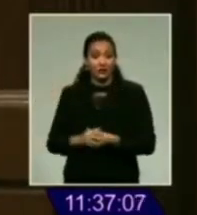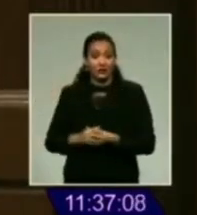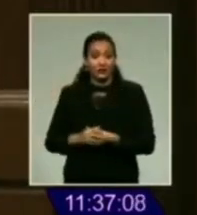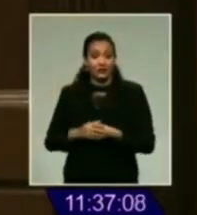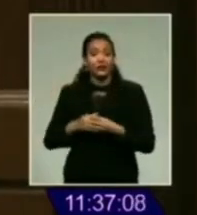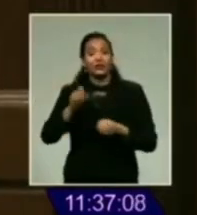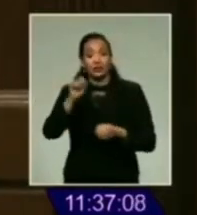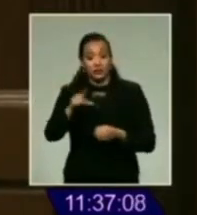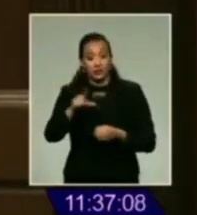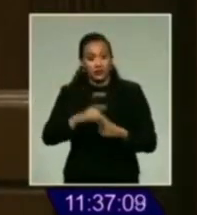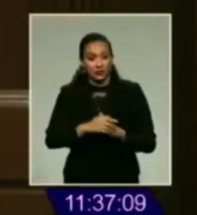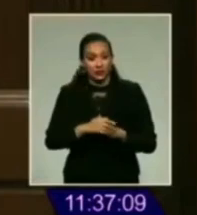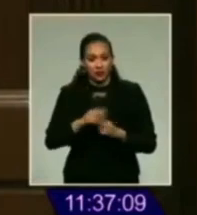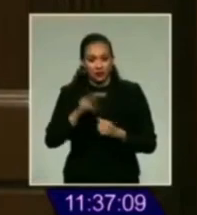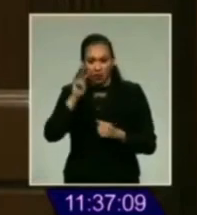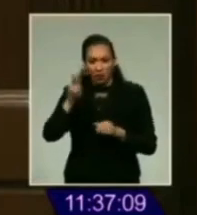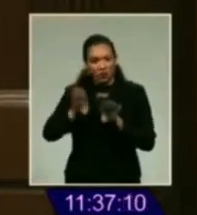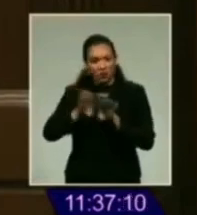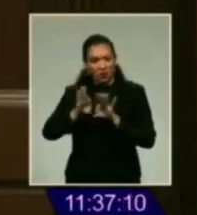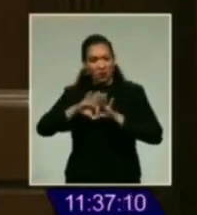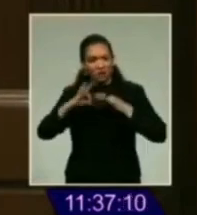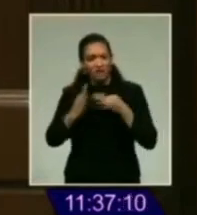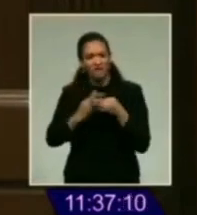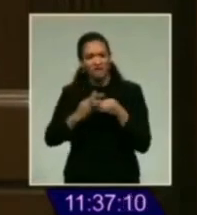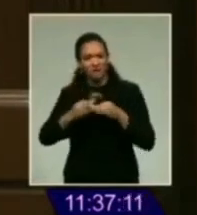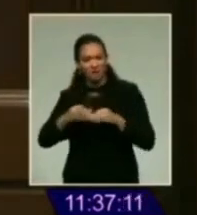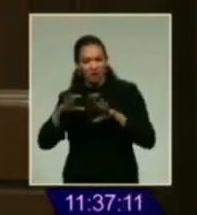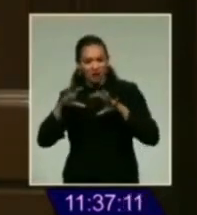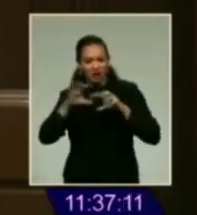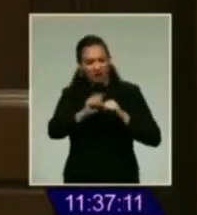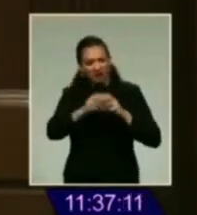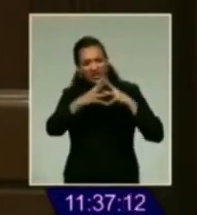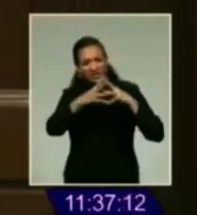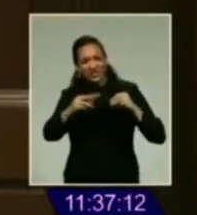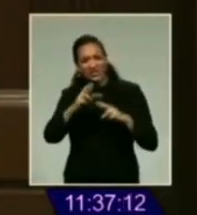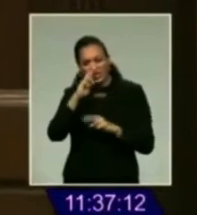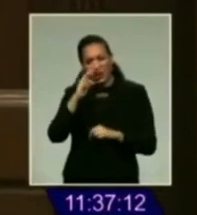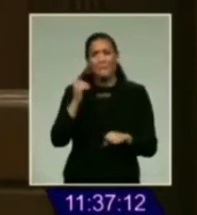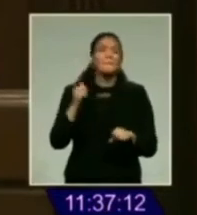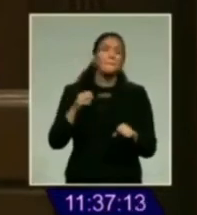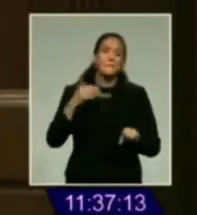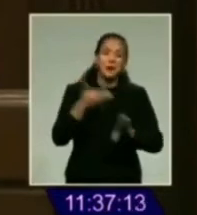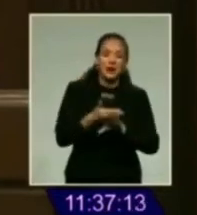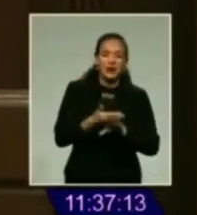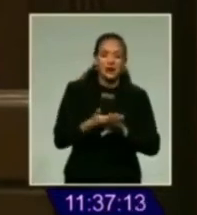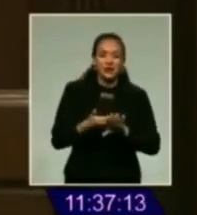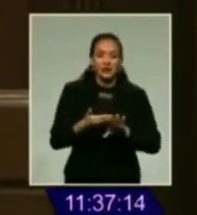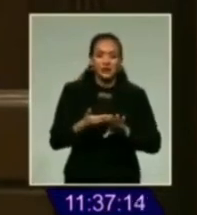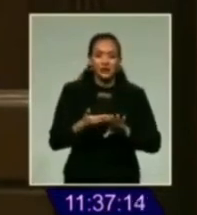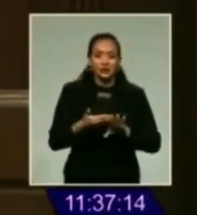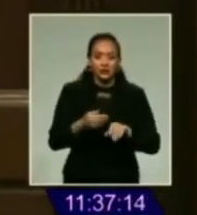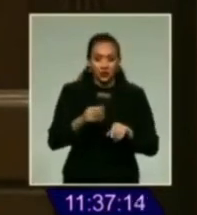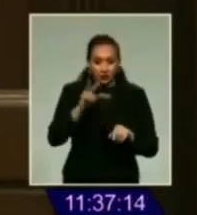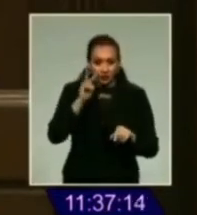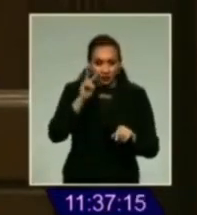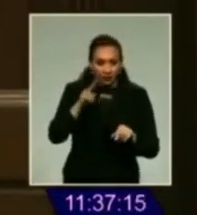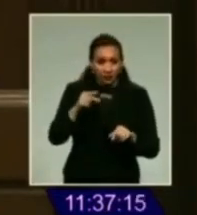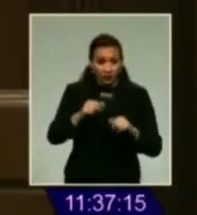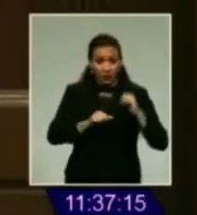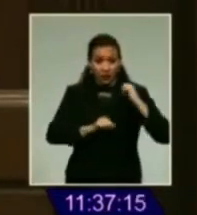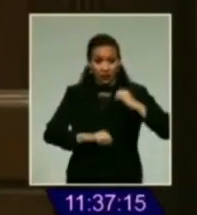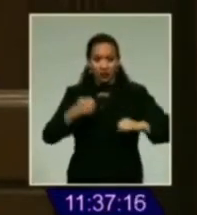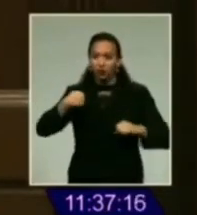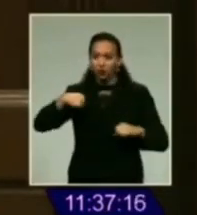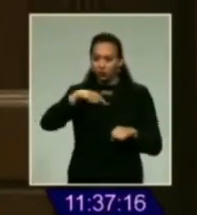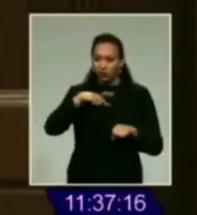de manera violenta, cuando la Suprema Corte de Justicia y sus integrantes actuamos como